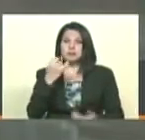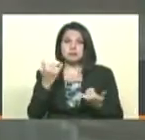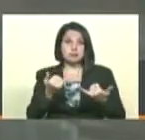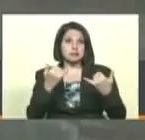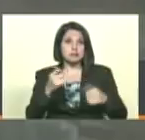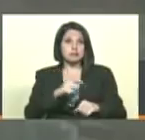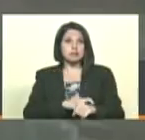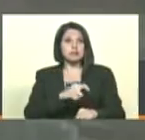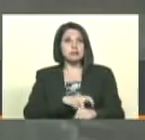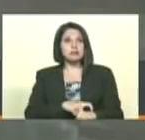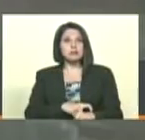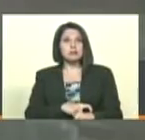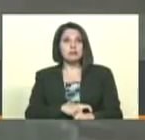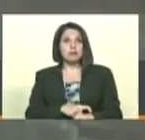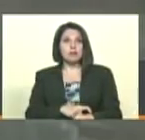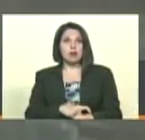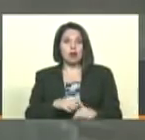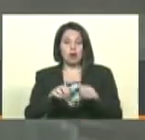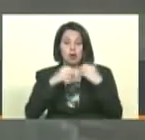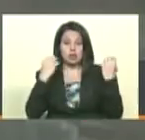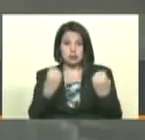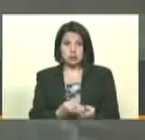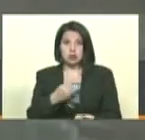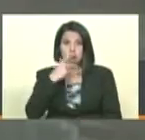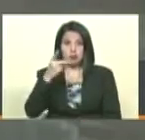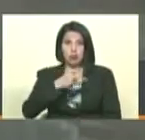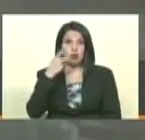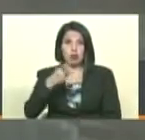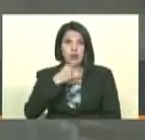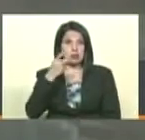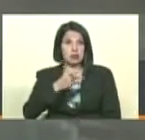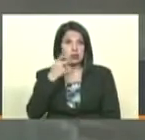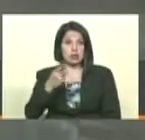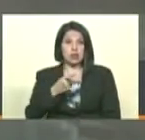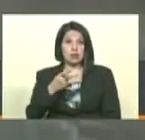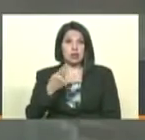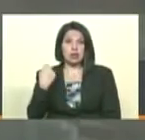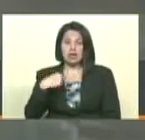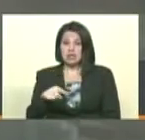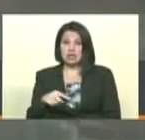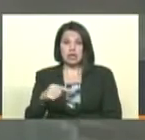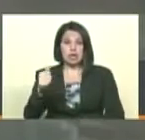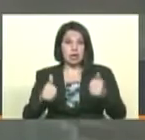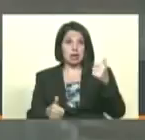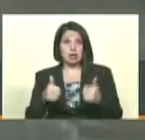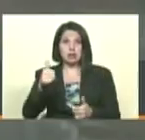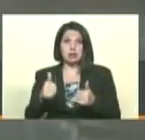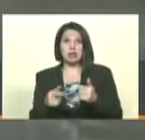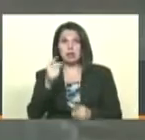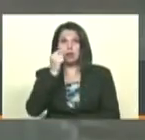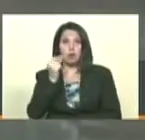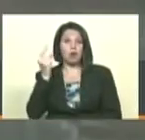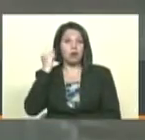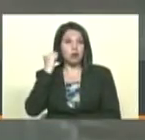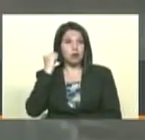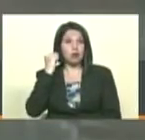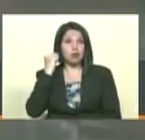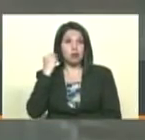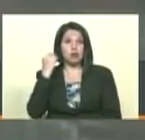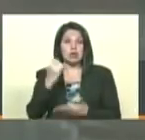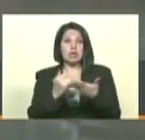las organizaciones políticas a nivel nacional que tienen candidatos y candidatas inscritas